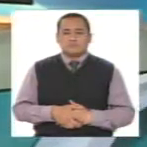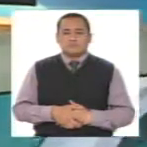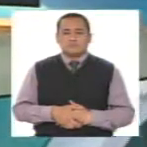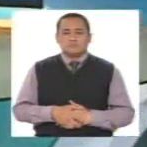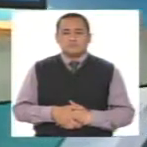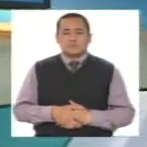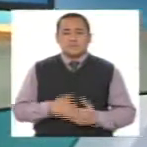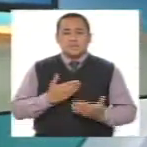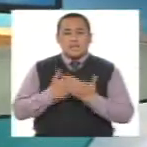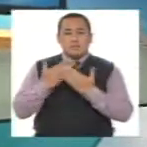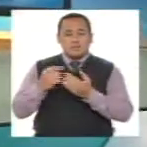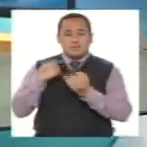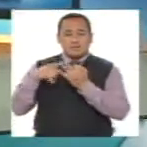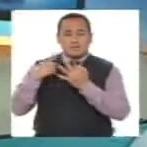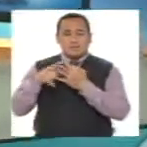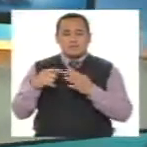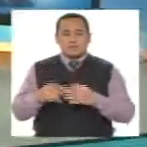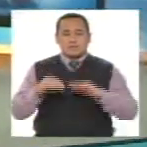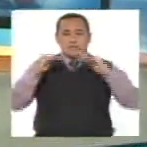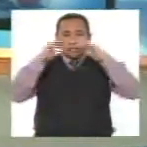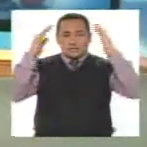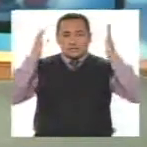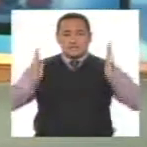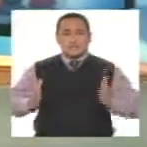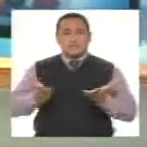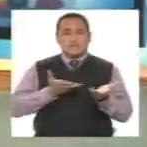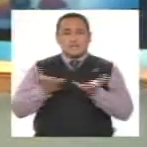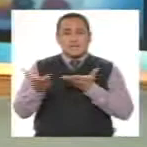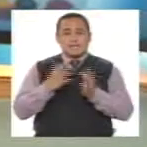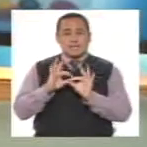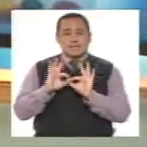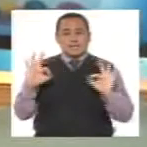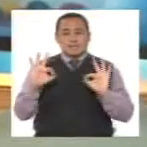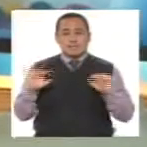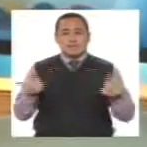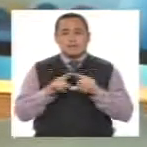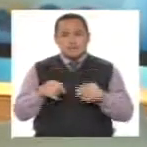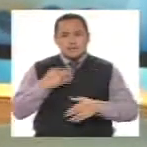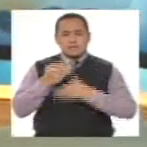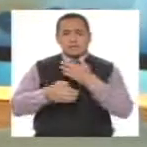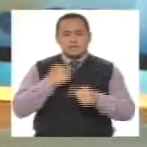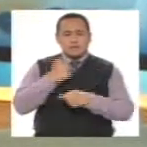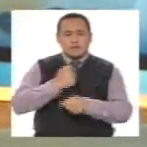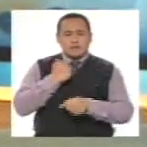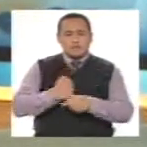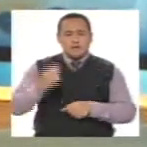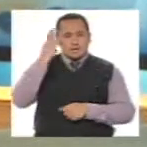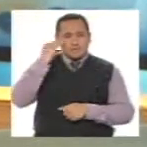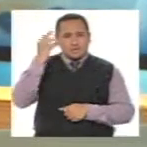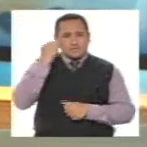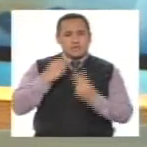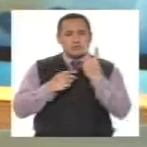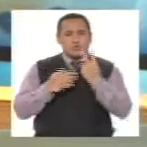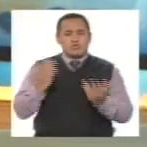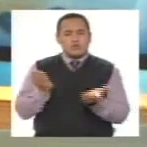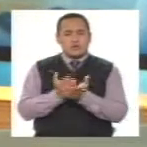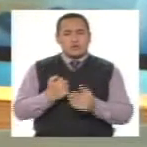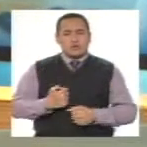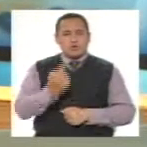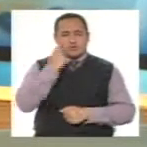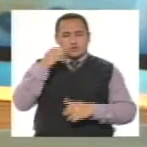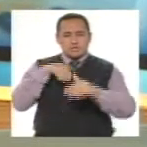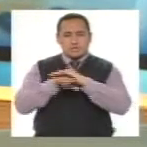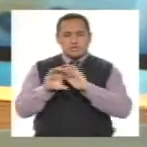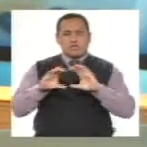la implementación de los llamados quioscos saludables vienen dando resultados positivos así lo refleja la experiencia en dos colegios que serán reconocidos en el